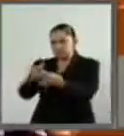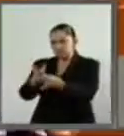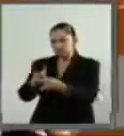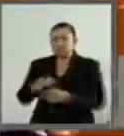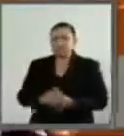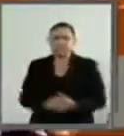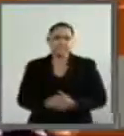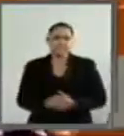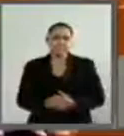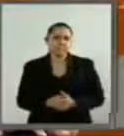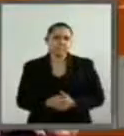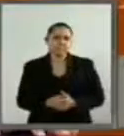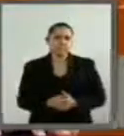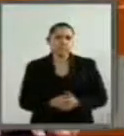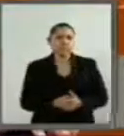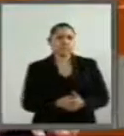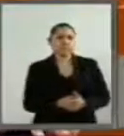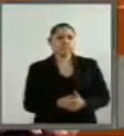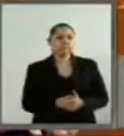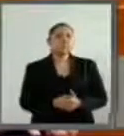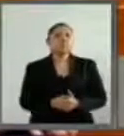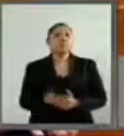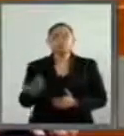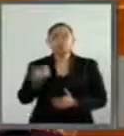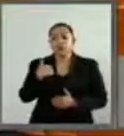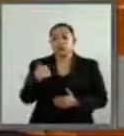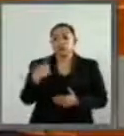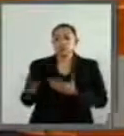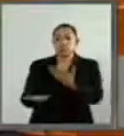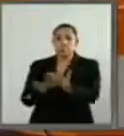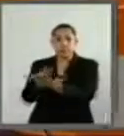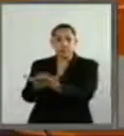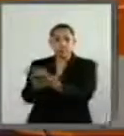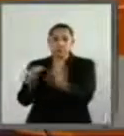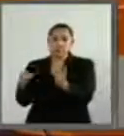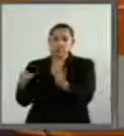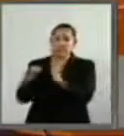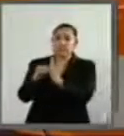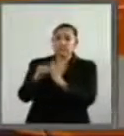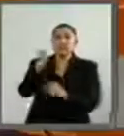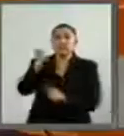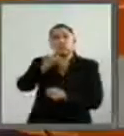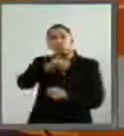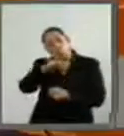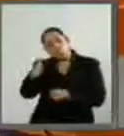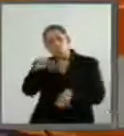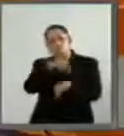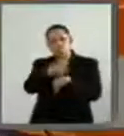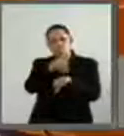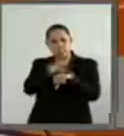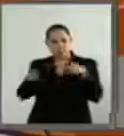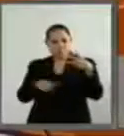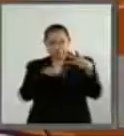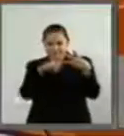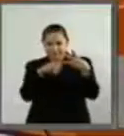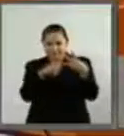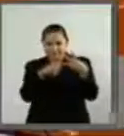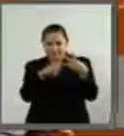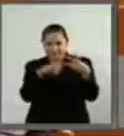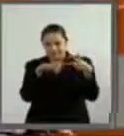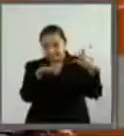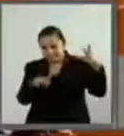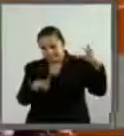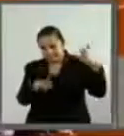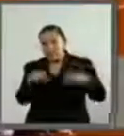¿no? Y lo que propongo es que hay un resolutivo tercero que diga: